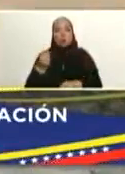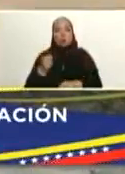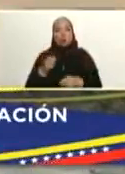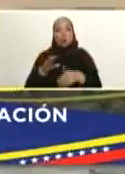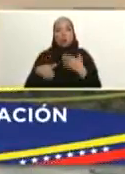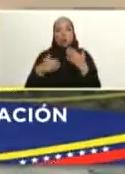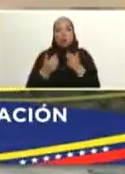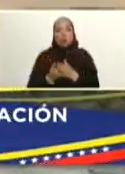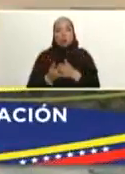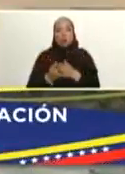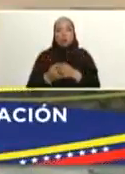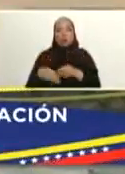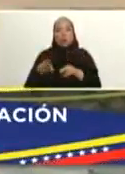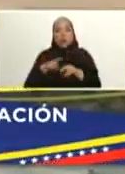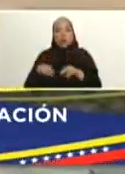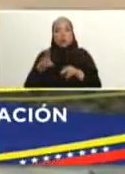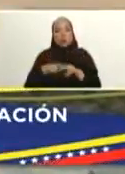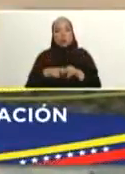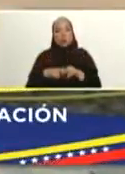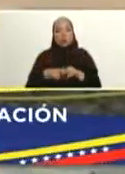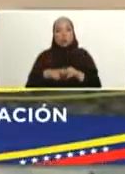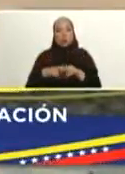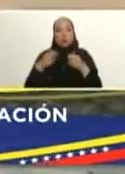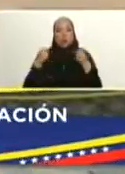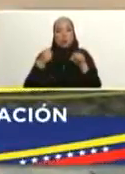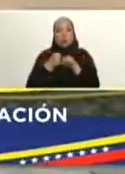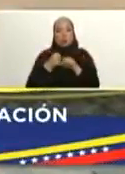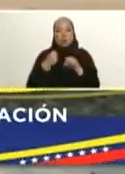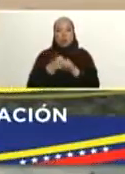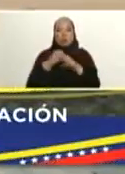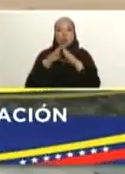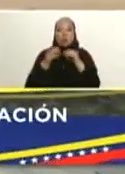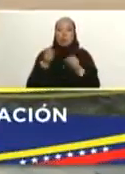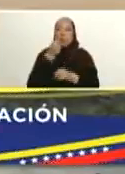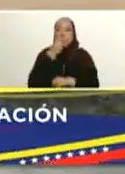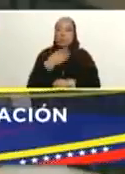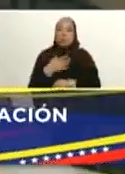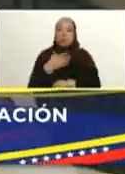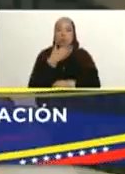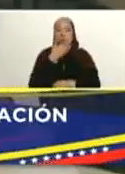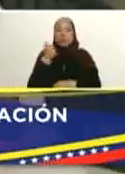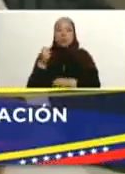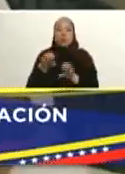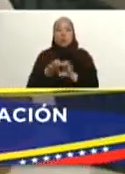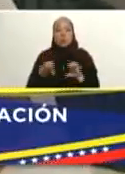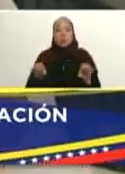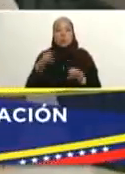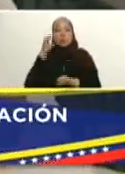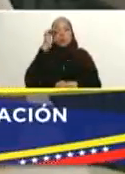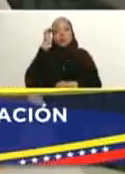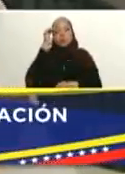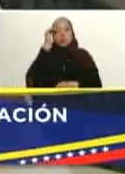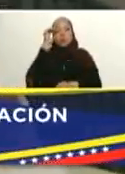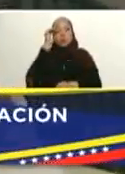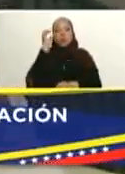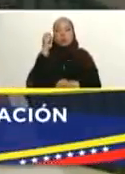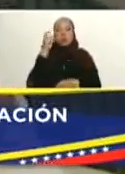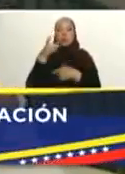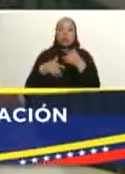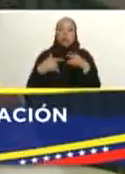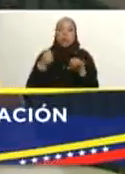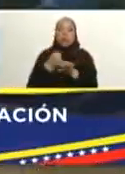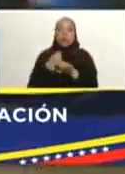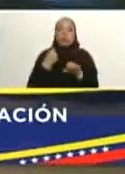lleguen a sus institutos y lo encuentren en óptimas condiciones para la mejor educación. Estamos siguiendo sus